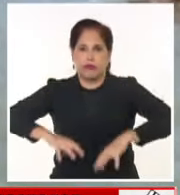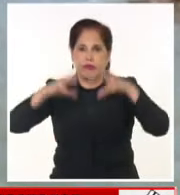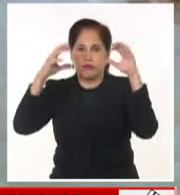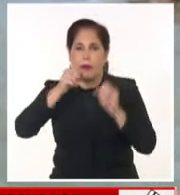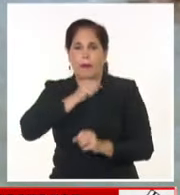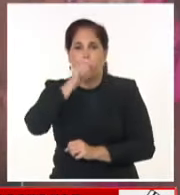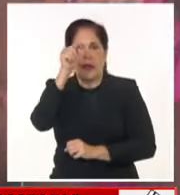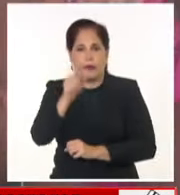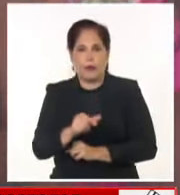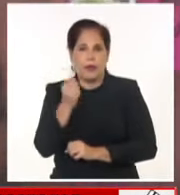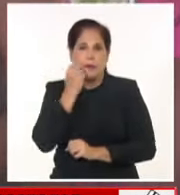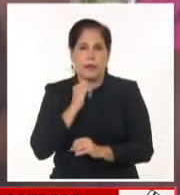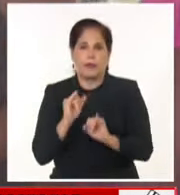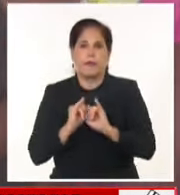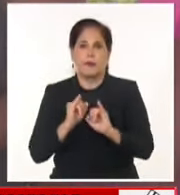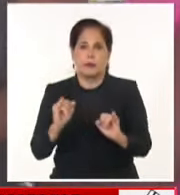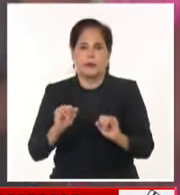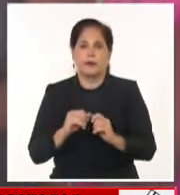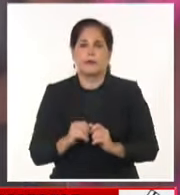Salvat amplía.